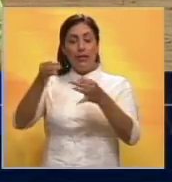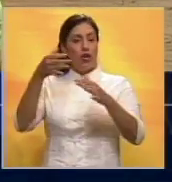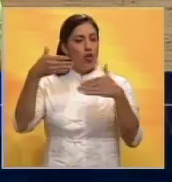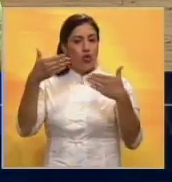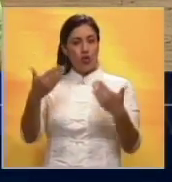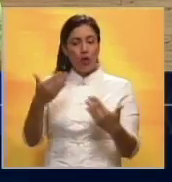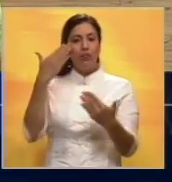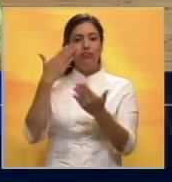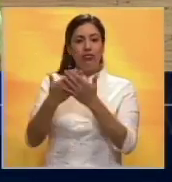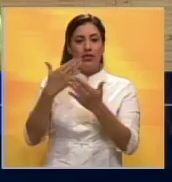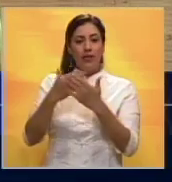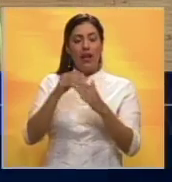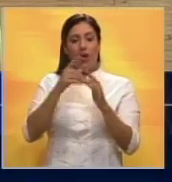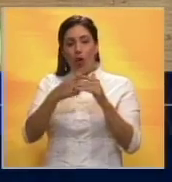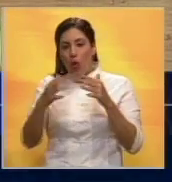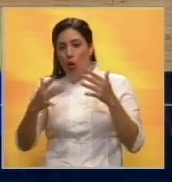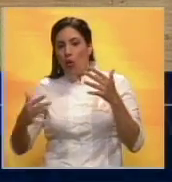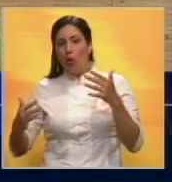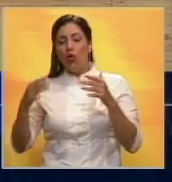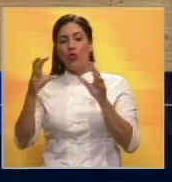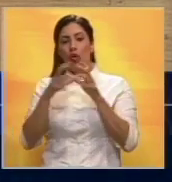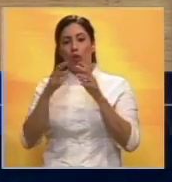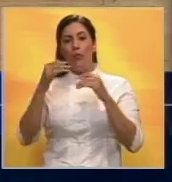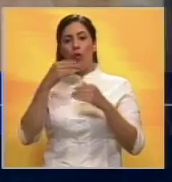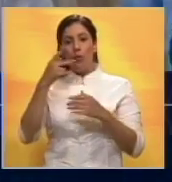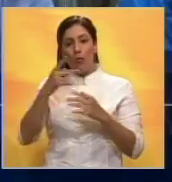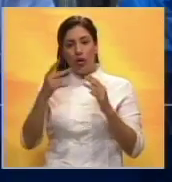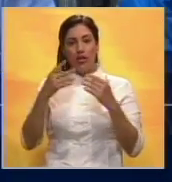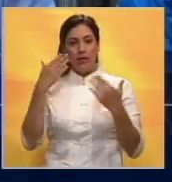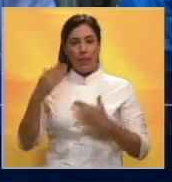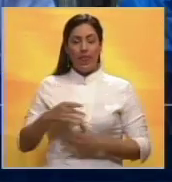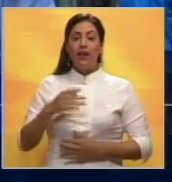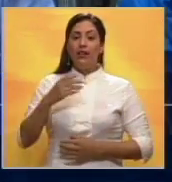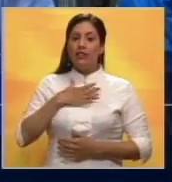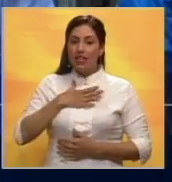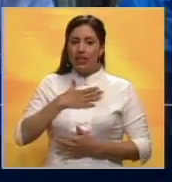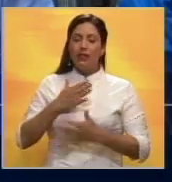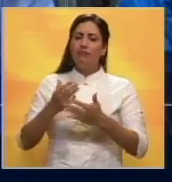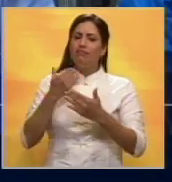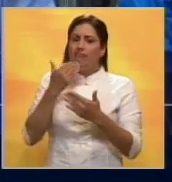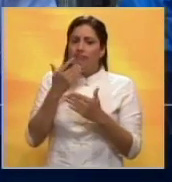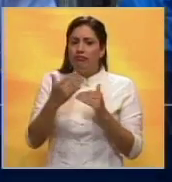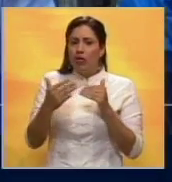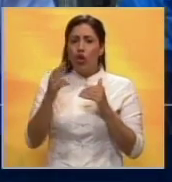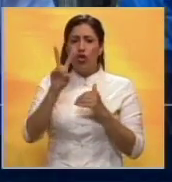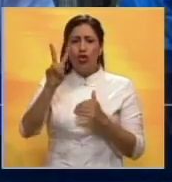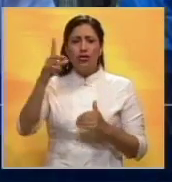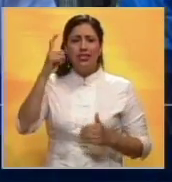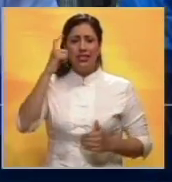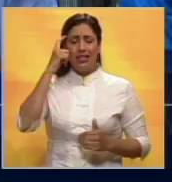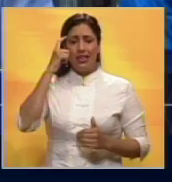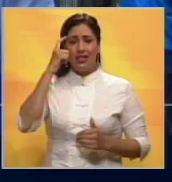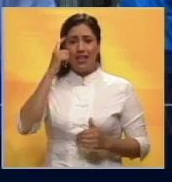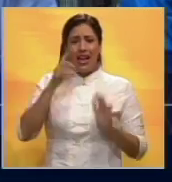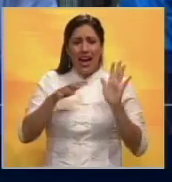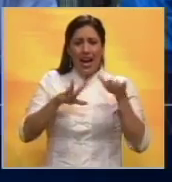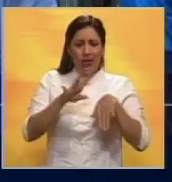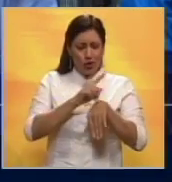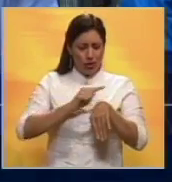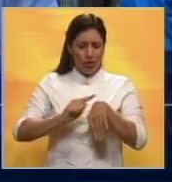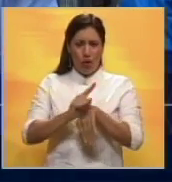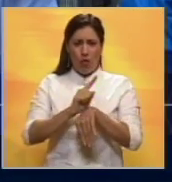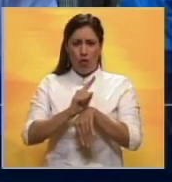sobre la validación del resto de las toldas políticas escuchemos darle apenas 2 días 14